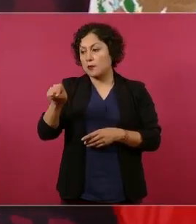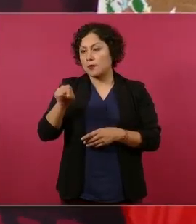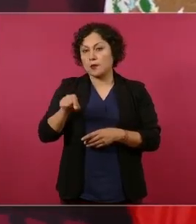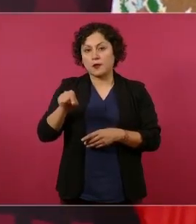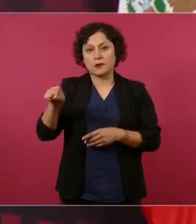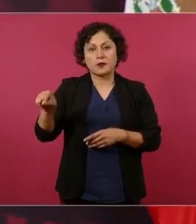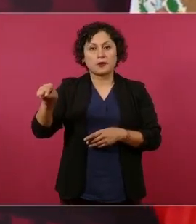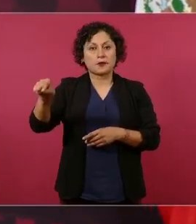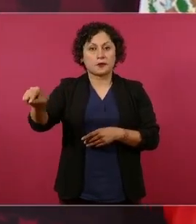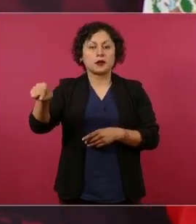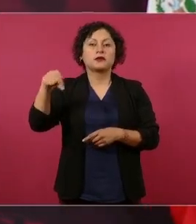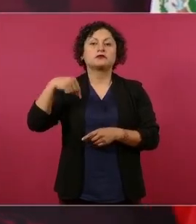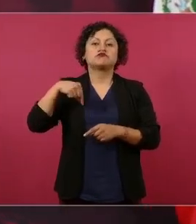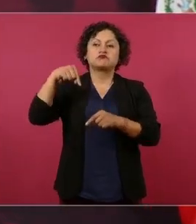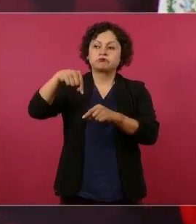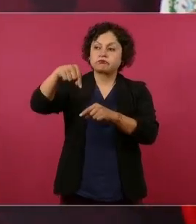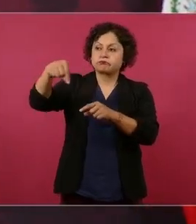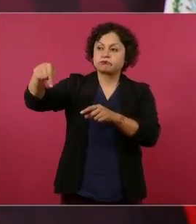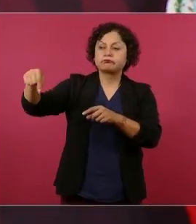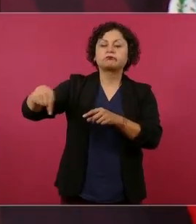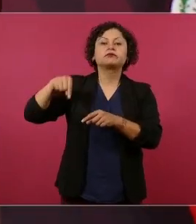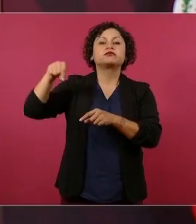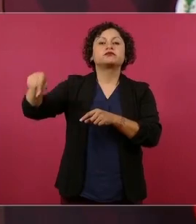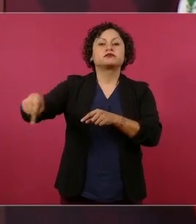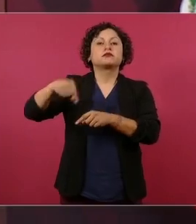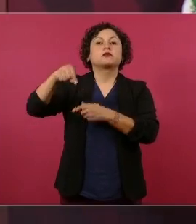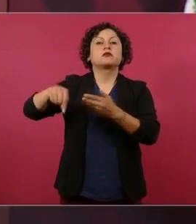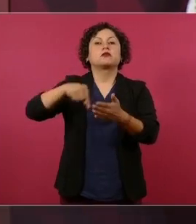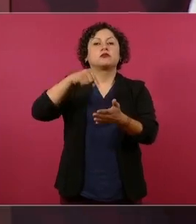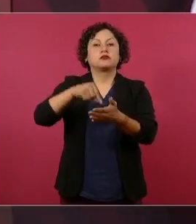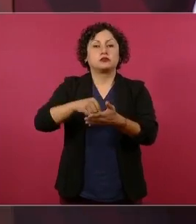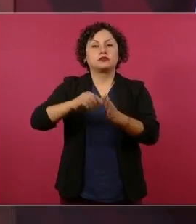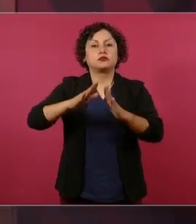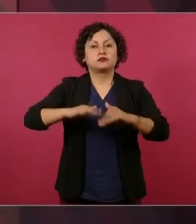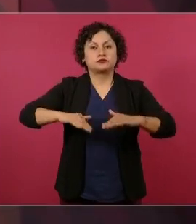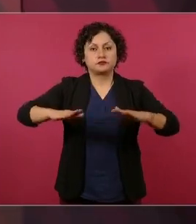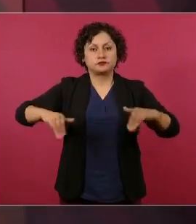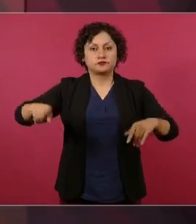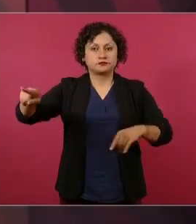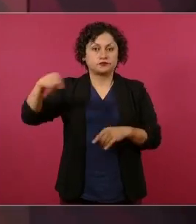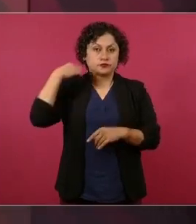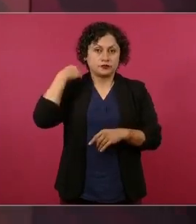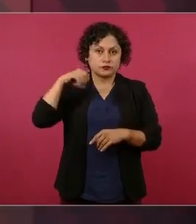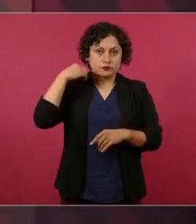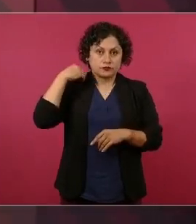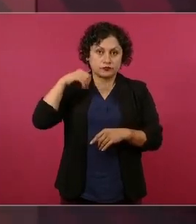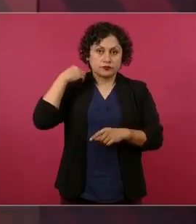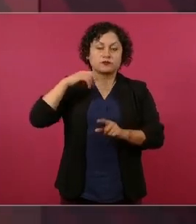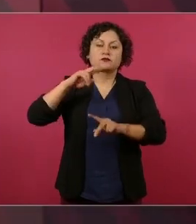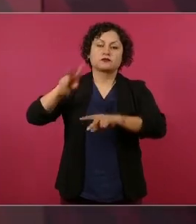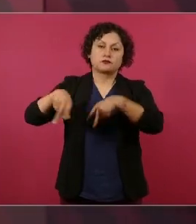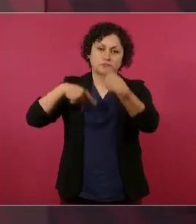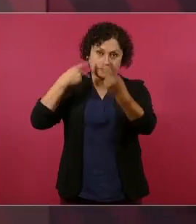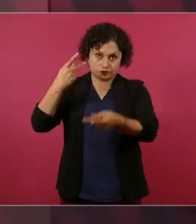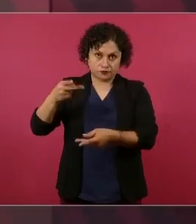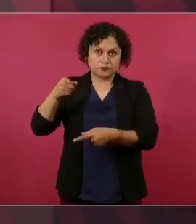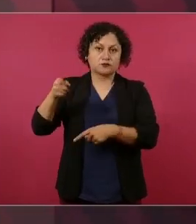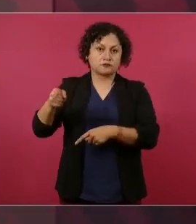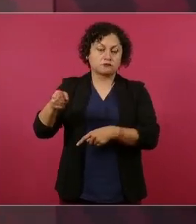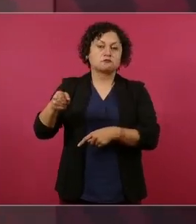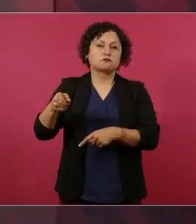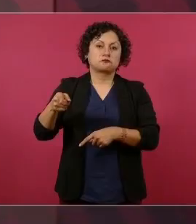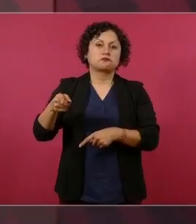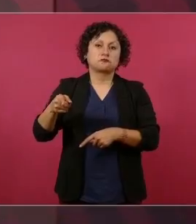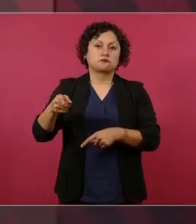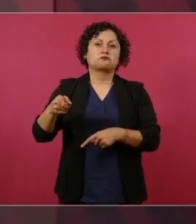a tener actos en la costa de Oaxaca y también vamos